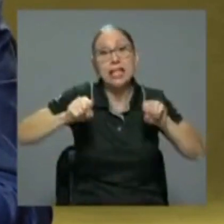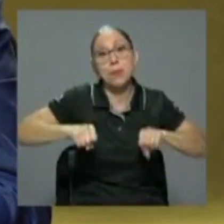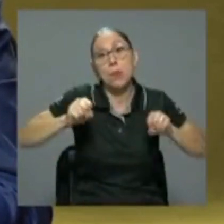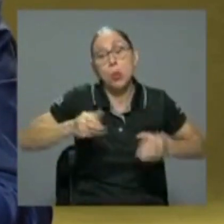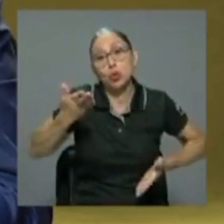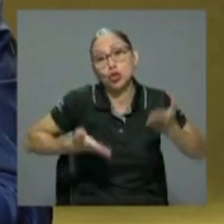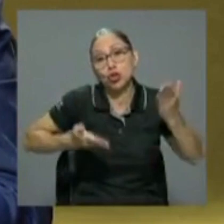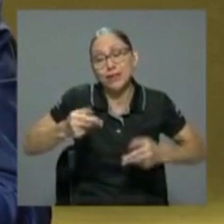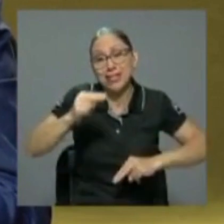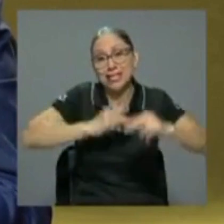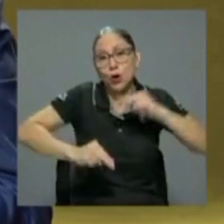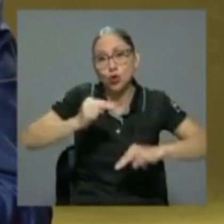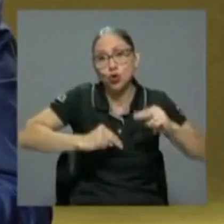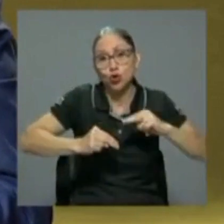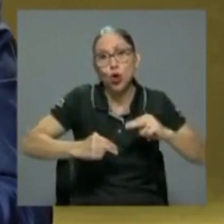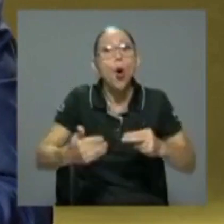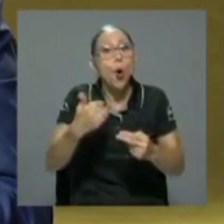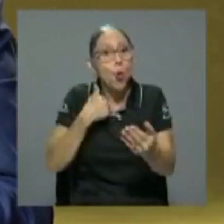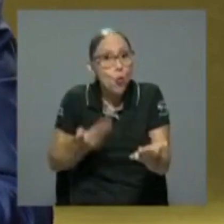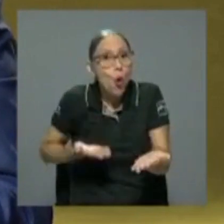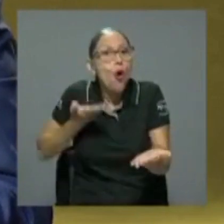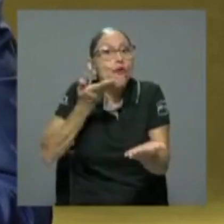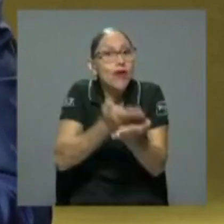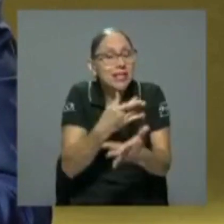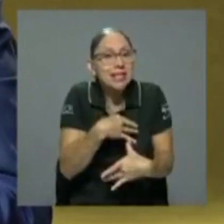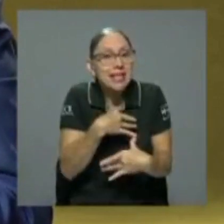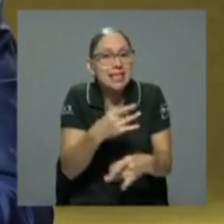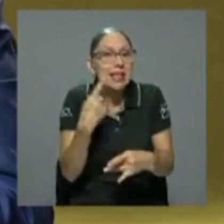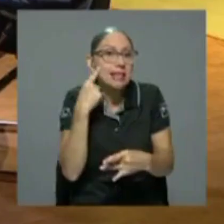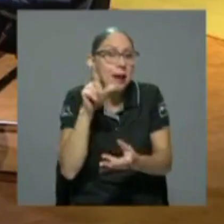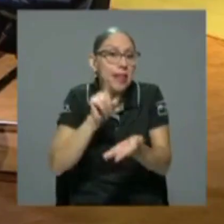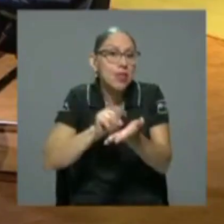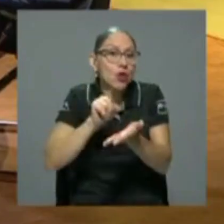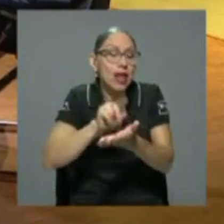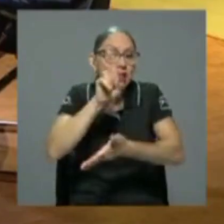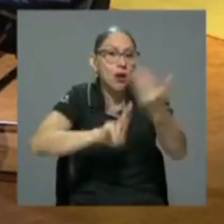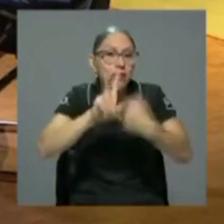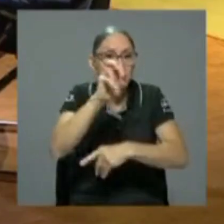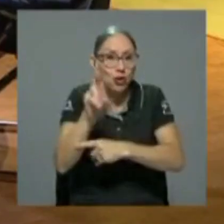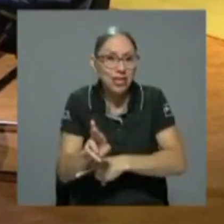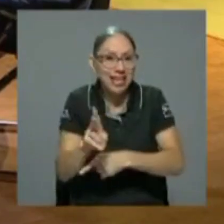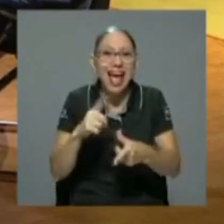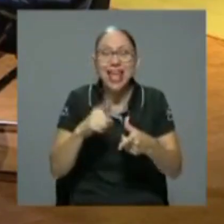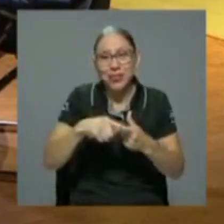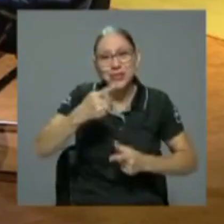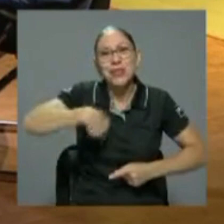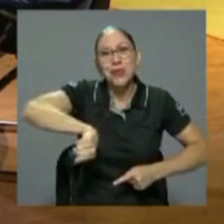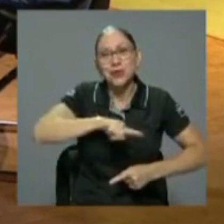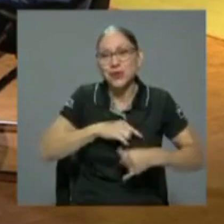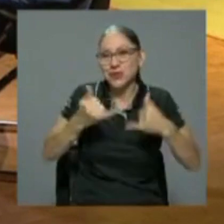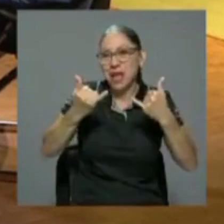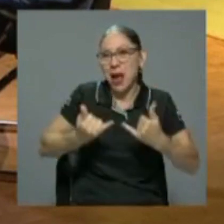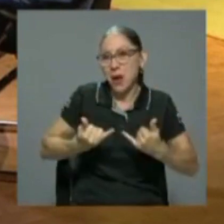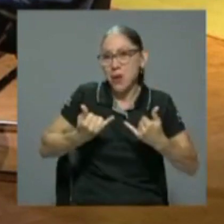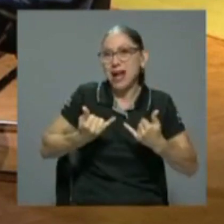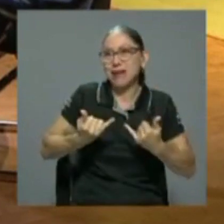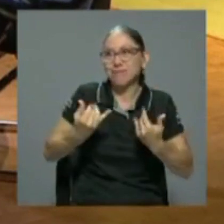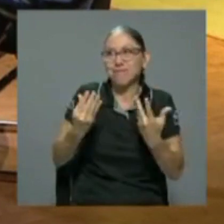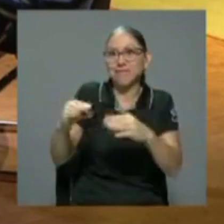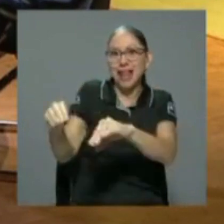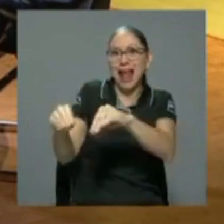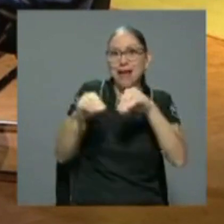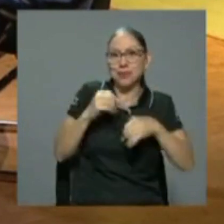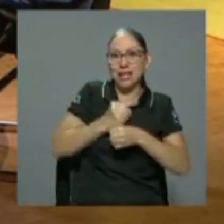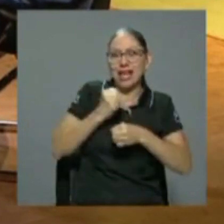muy interesantes para la editorial de la Universidad de Costa Rica. Entonces nos traemos esa tarea de vuelta. Y